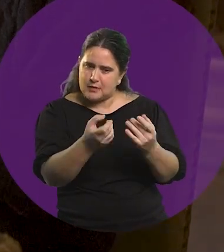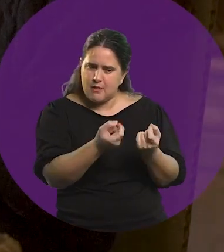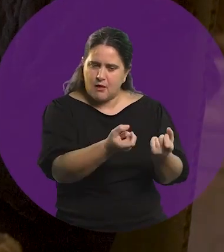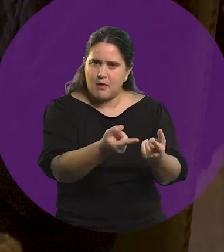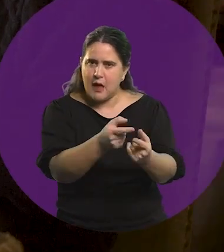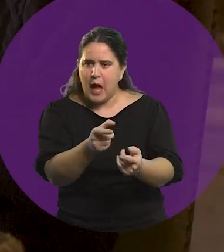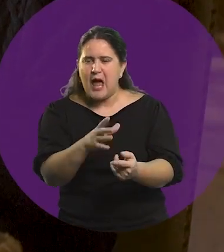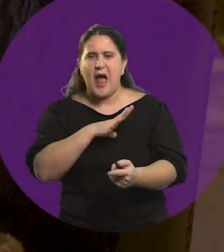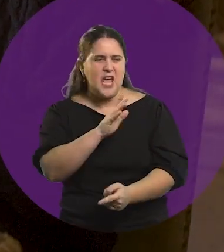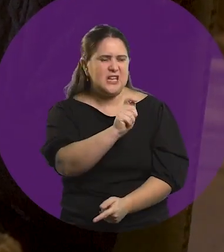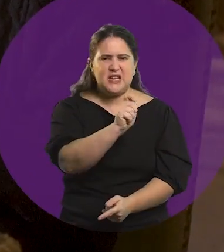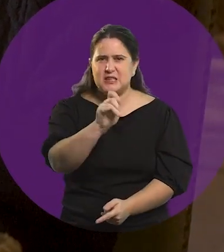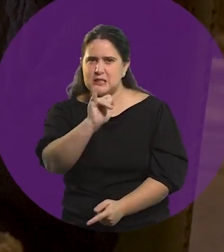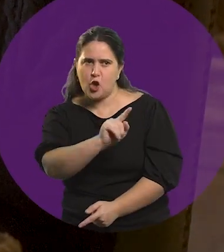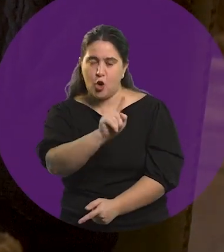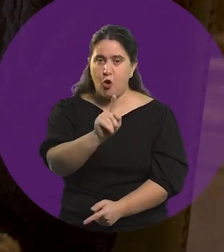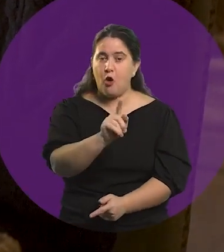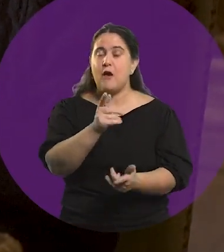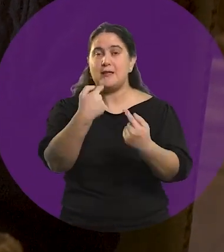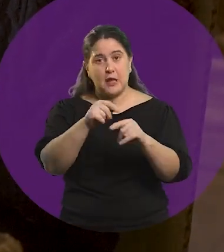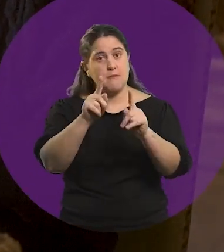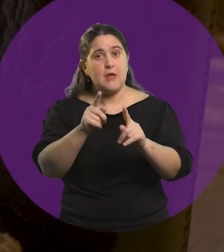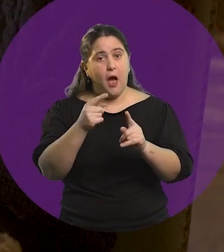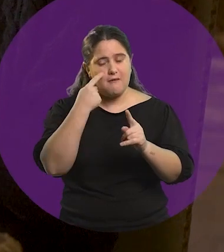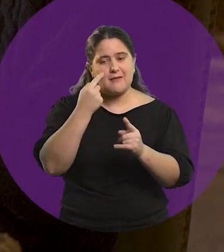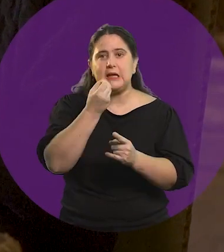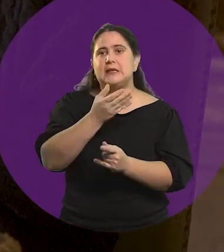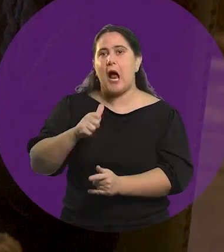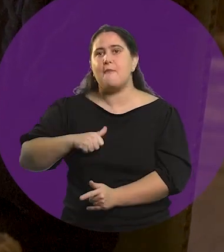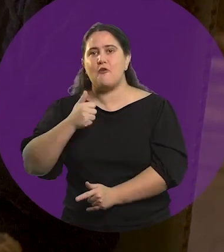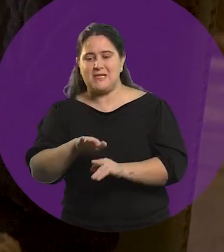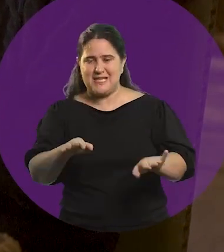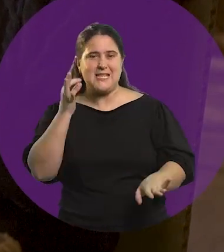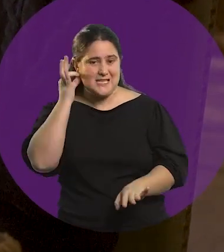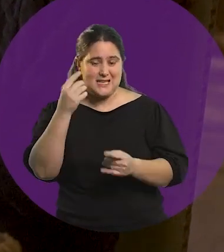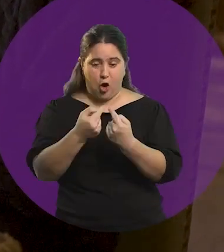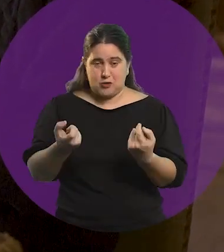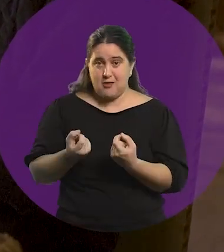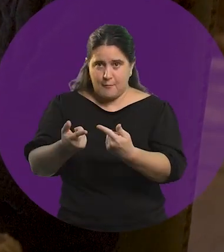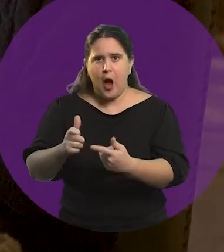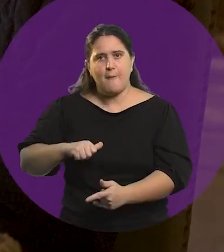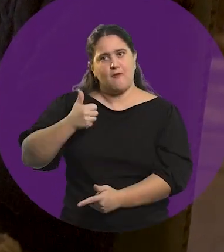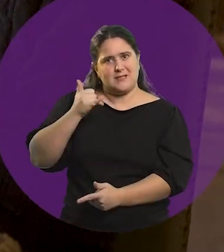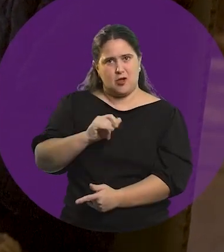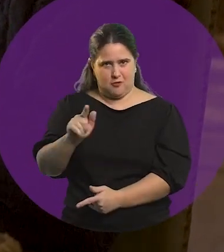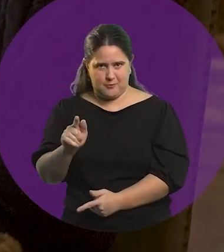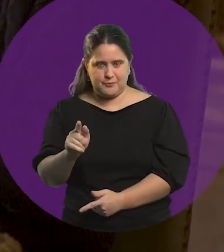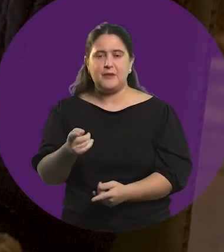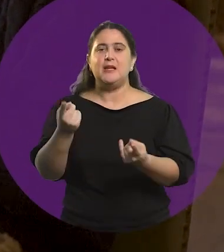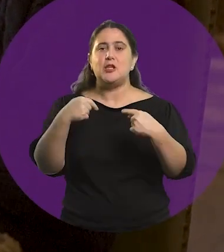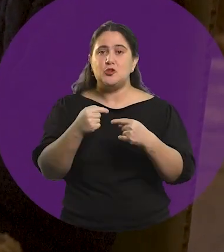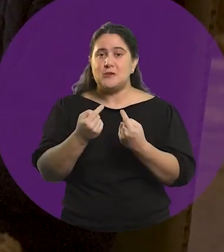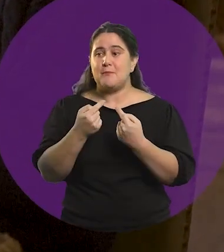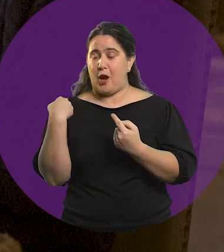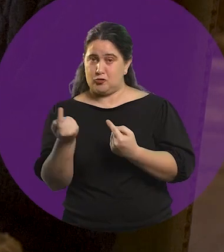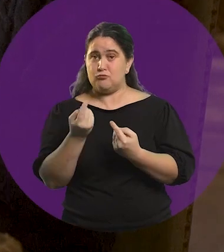esos equipos, a esos programas, sino también el aprovechamiento que hacen las niñas de todos esos recursos que tienen disponibles. En ese